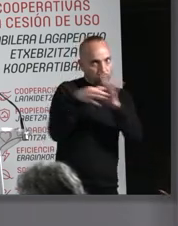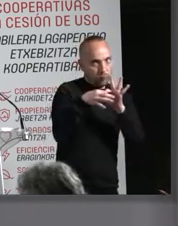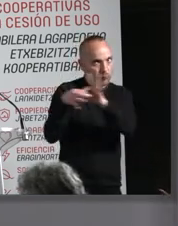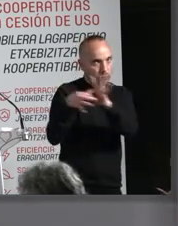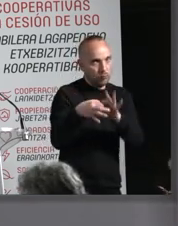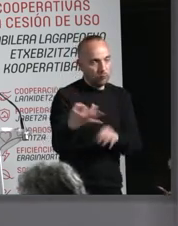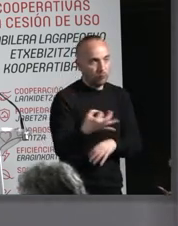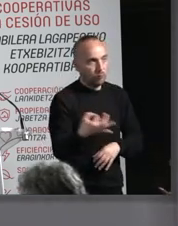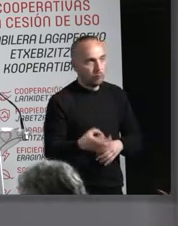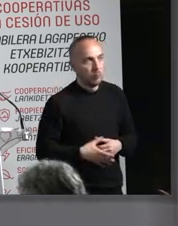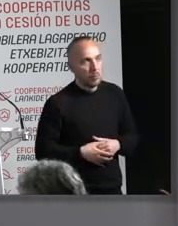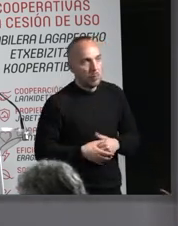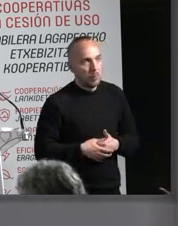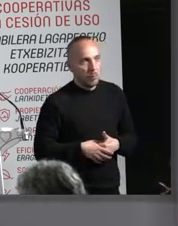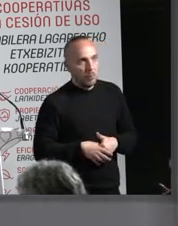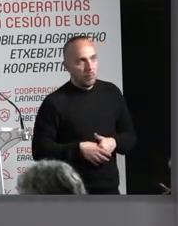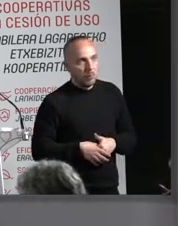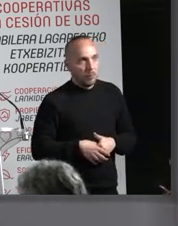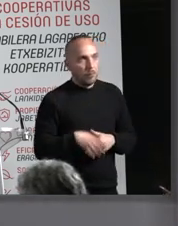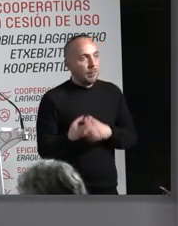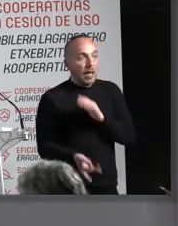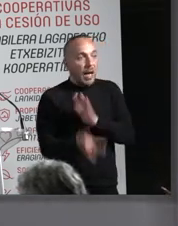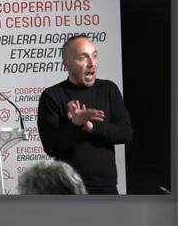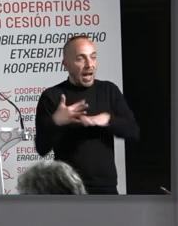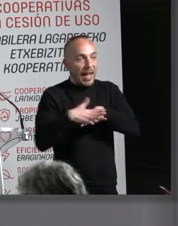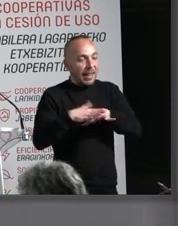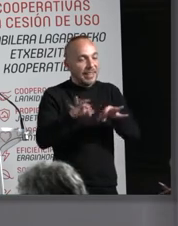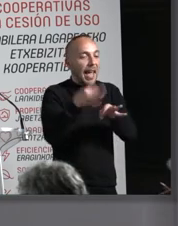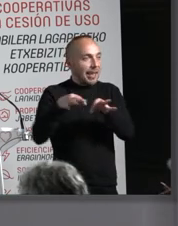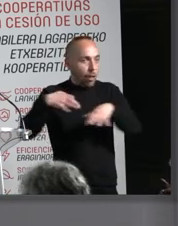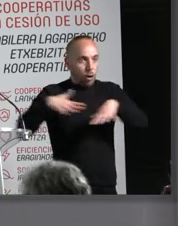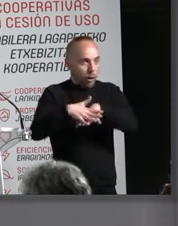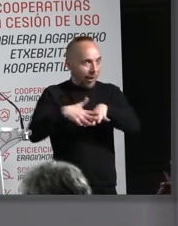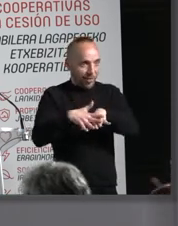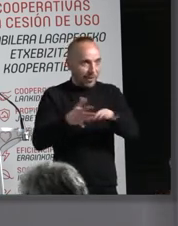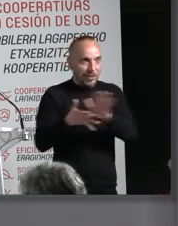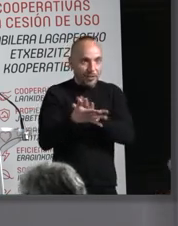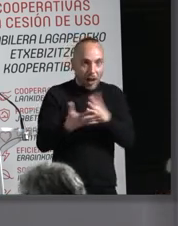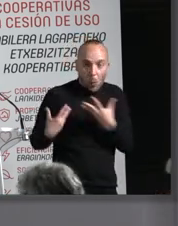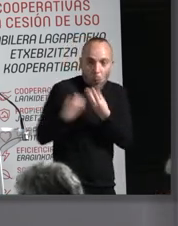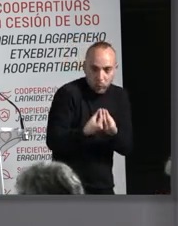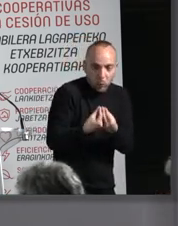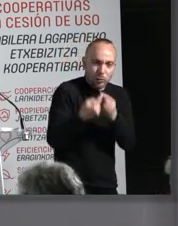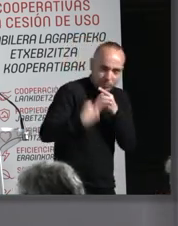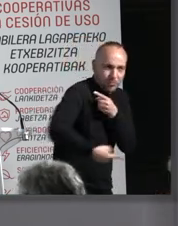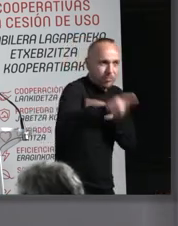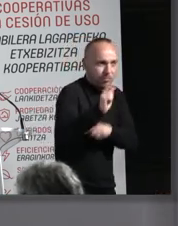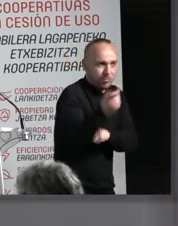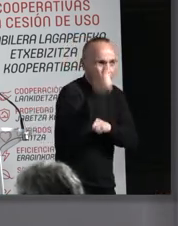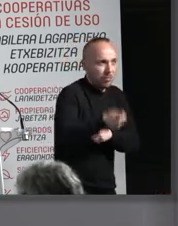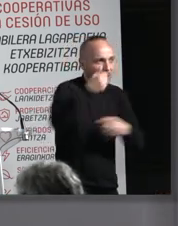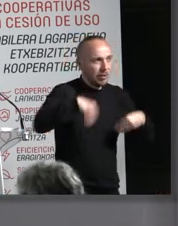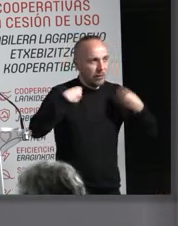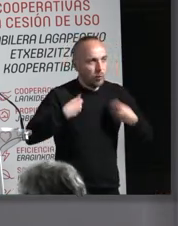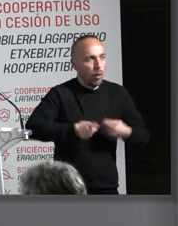Y tejiendo red, pues decimos que juntas llegamos más lejos, con más disfrute y salud. Y decir, en